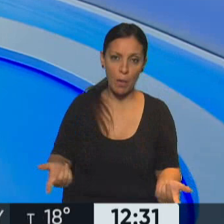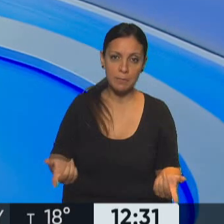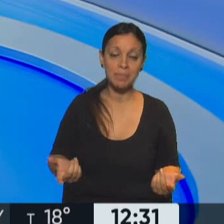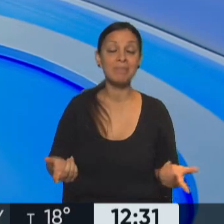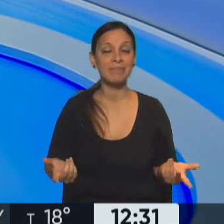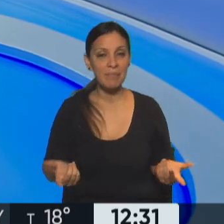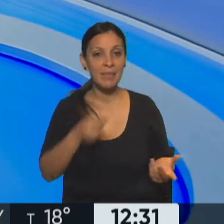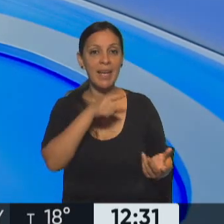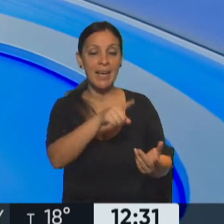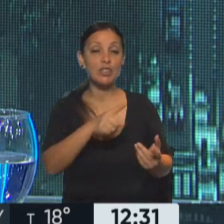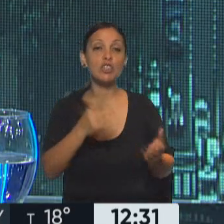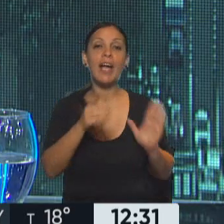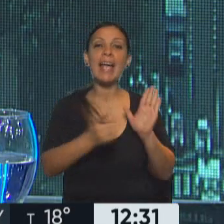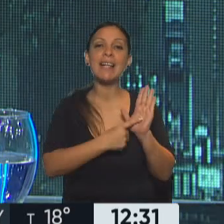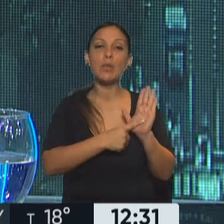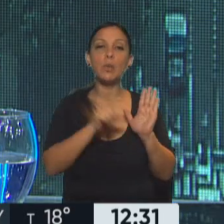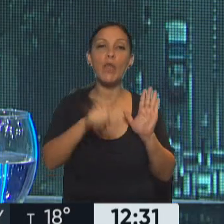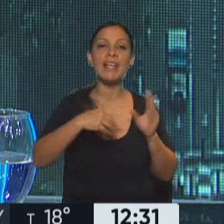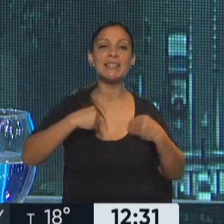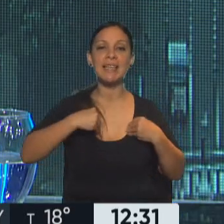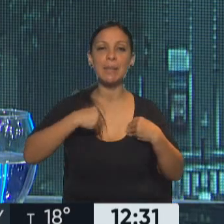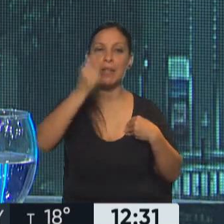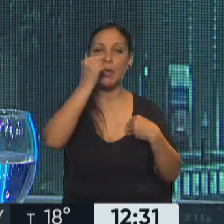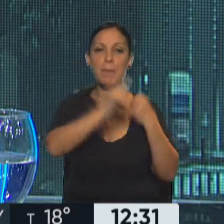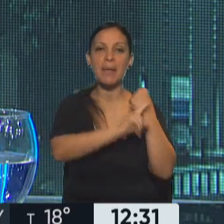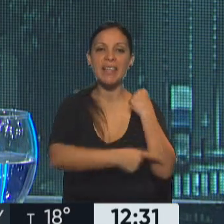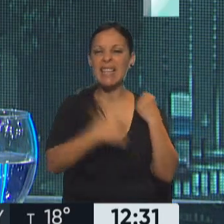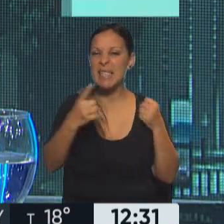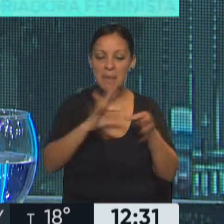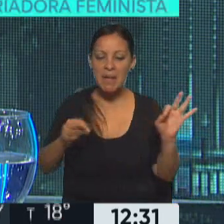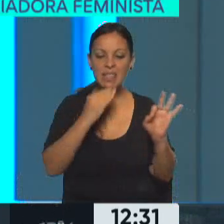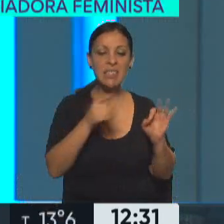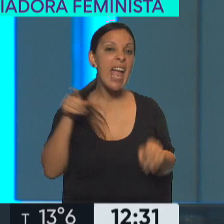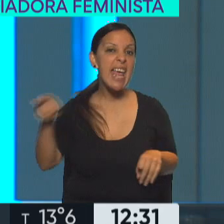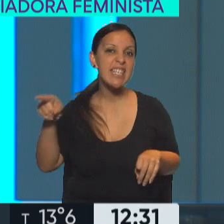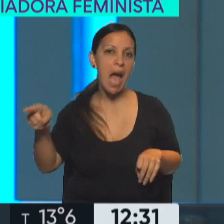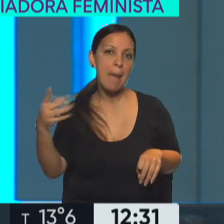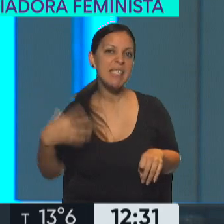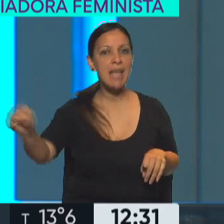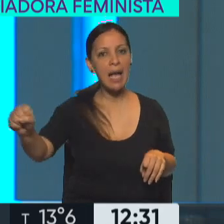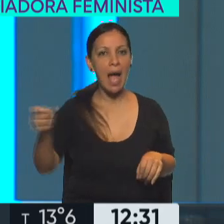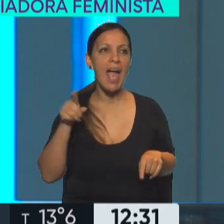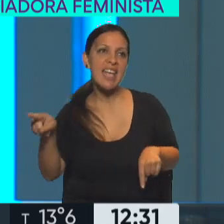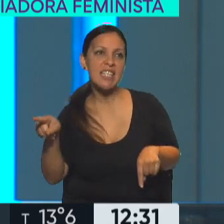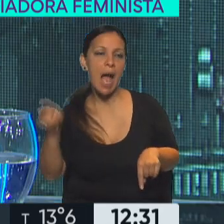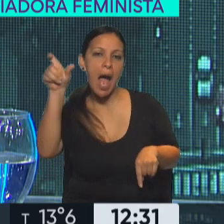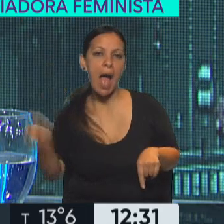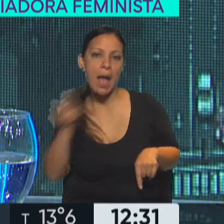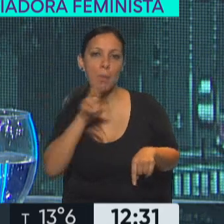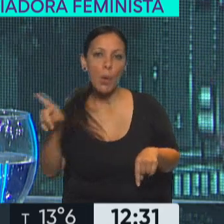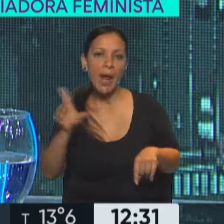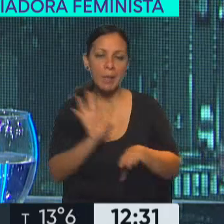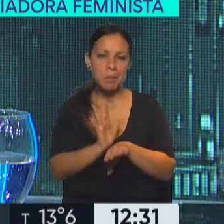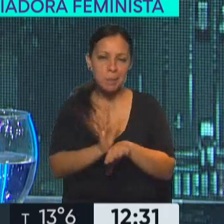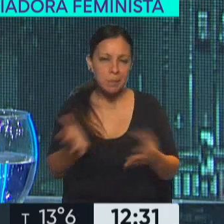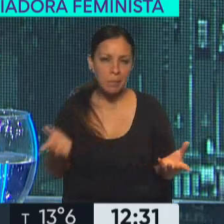de sentimiento patriarcal. Ella me está sacando esto, es ella la que usa. Y además hay una suerte